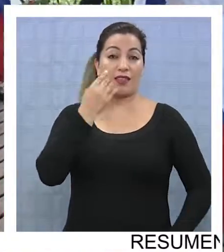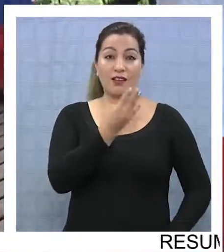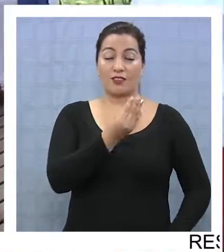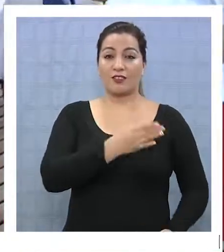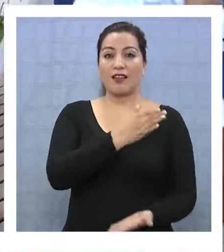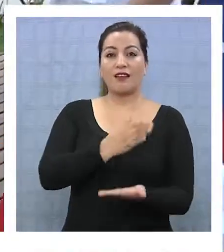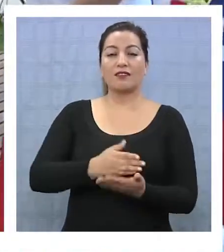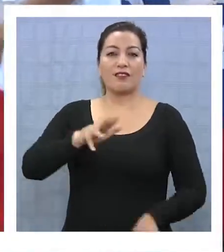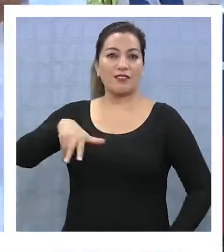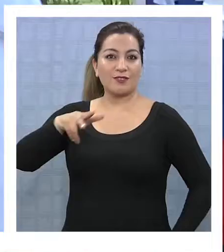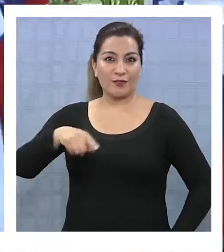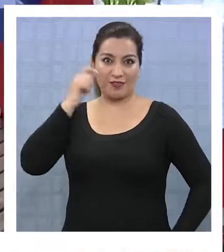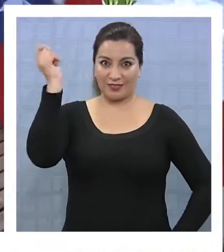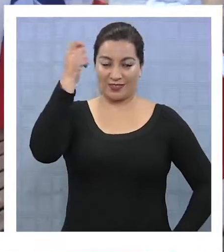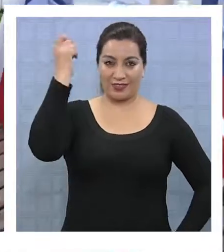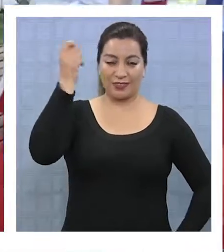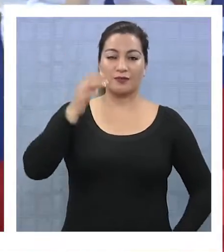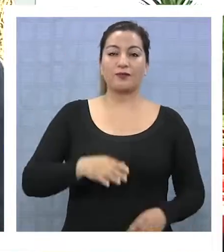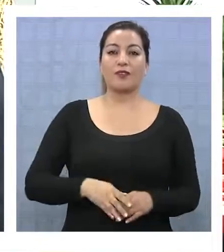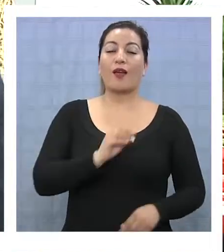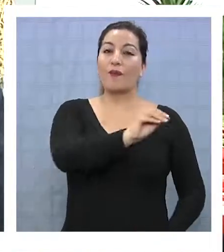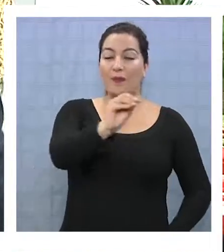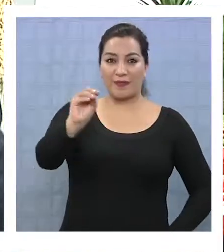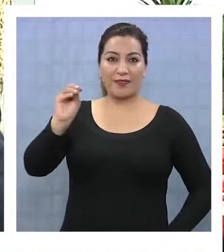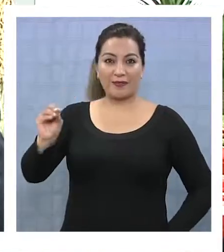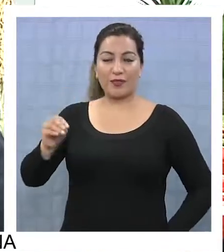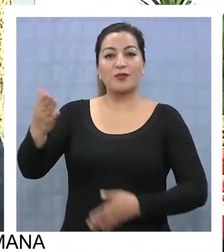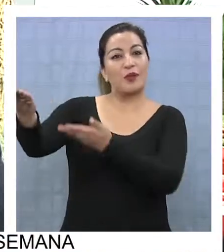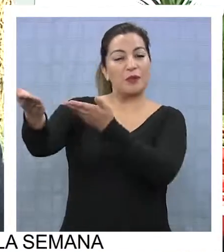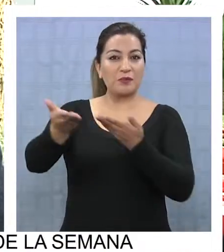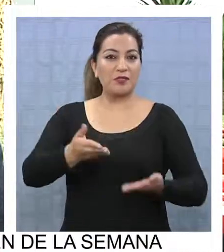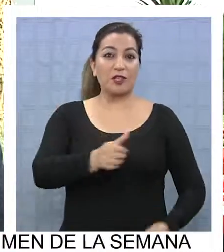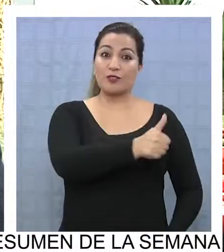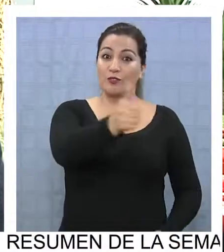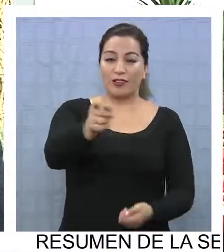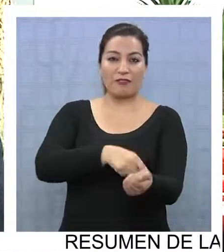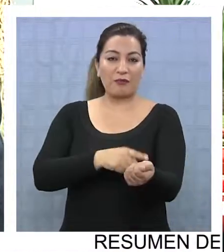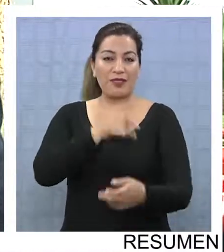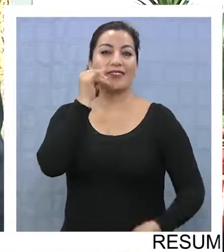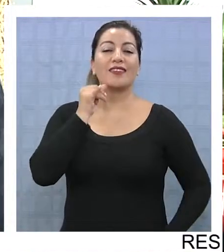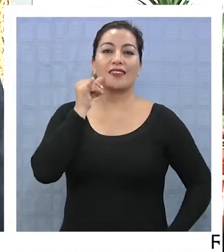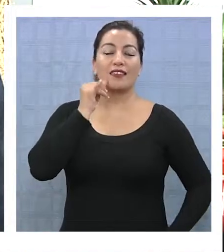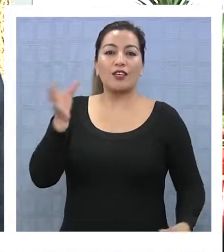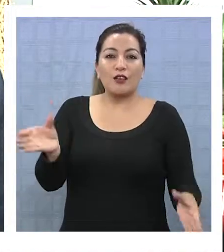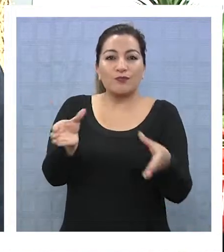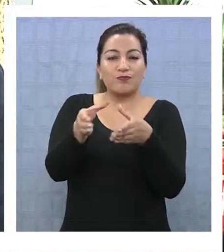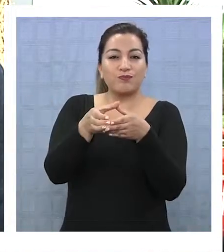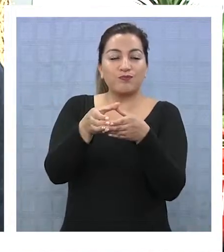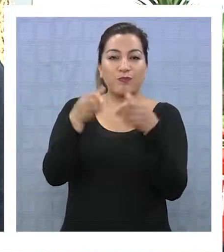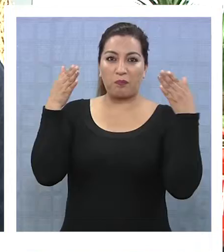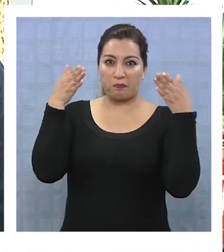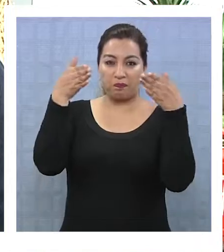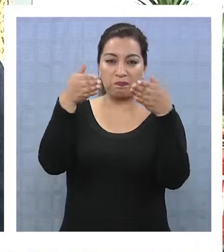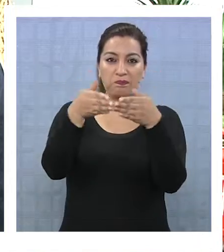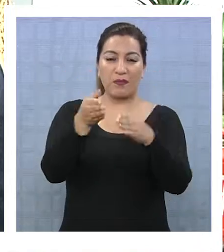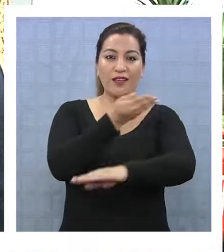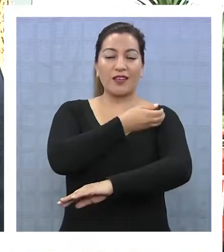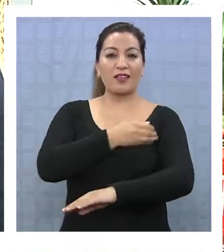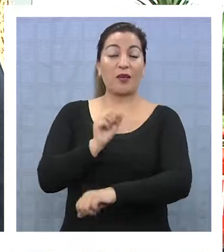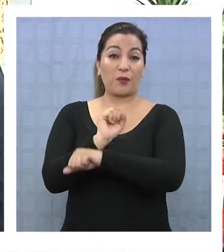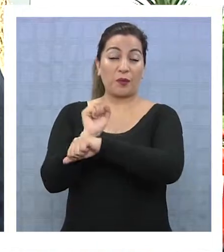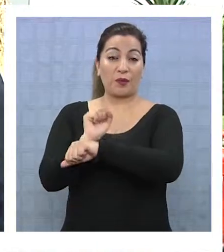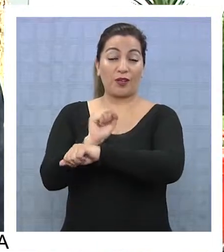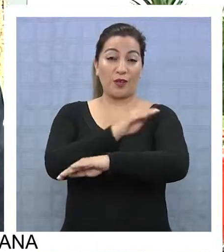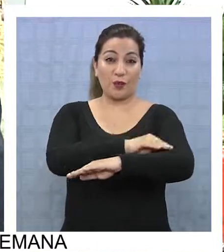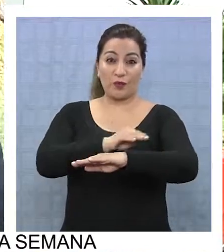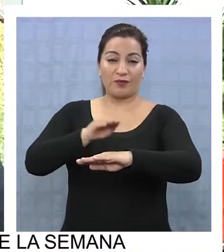14 al 19 de septiembre. Es un llamado o una invitación a toda la familia quiqueña a reunirse en torno al estacionamiento de la